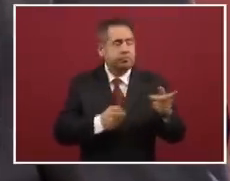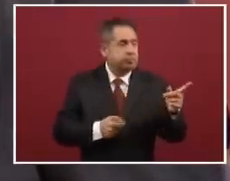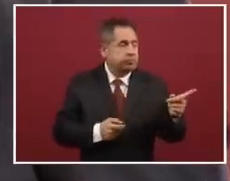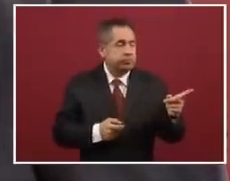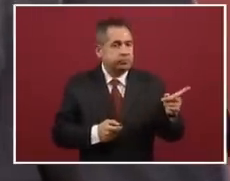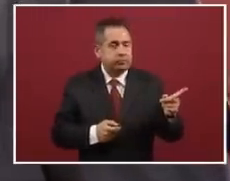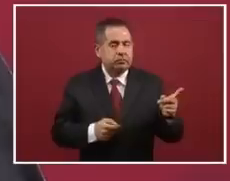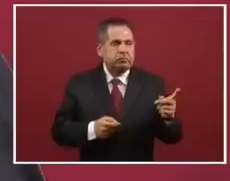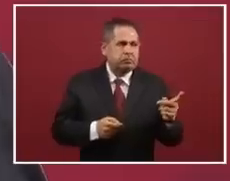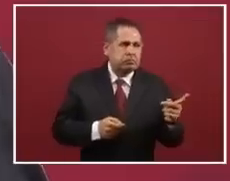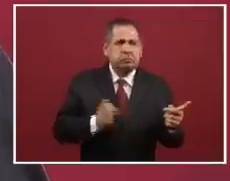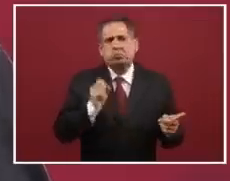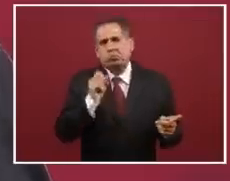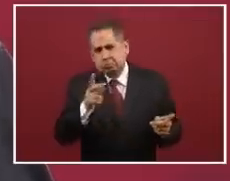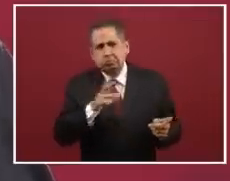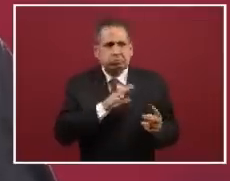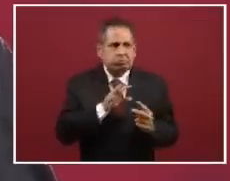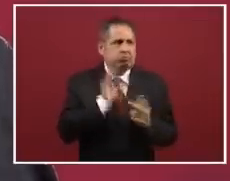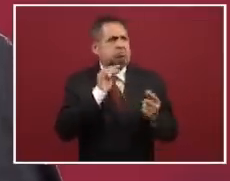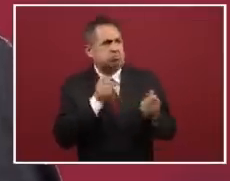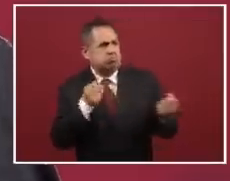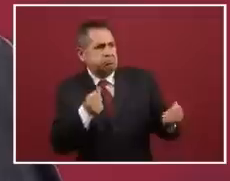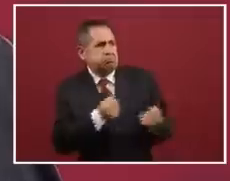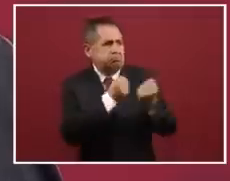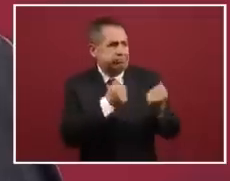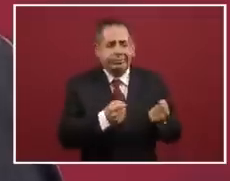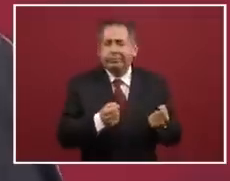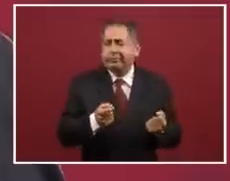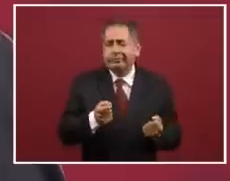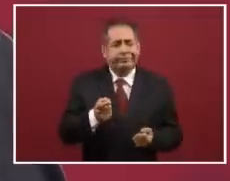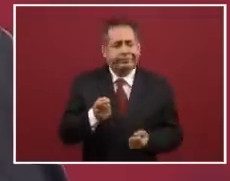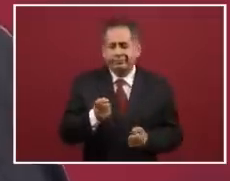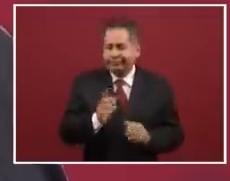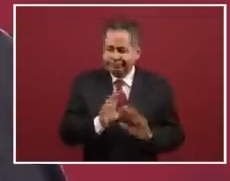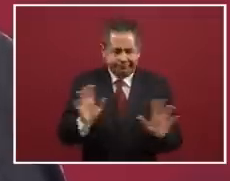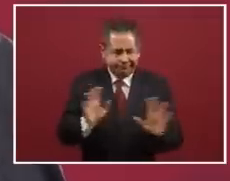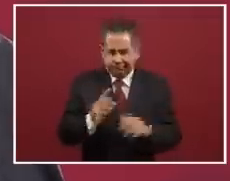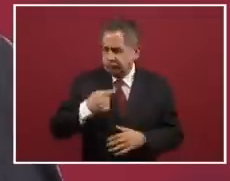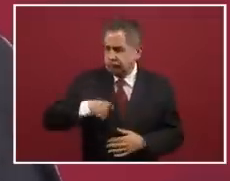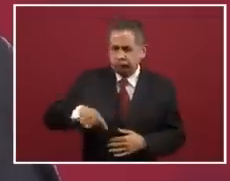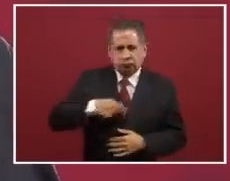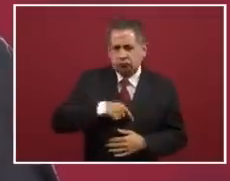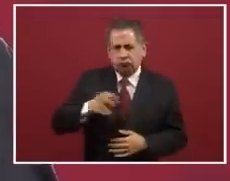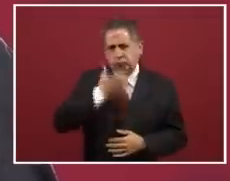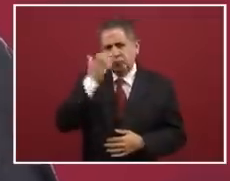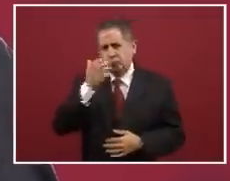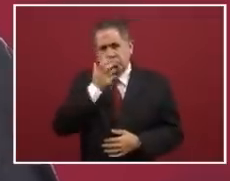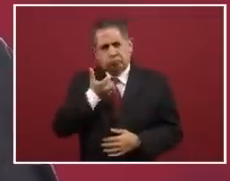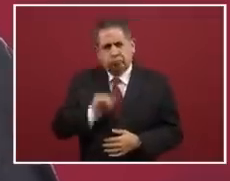y nosotros no somos guerreros.